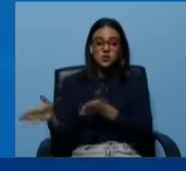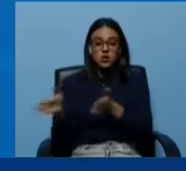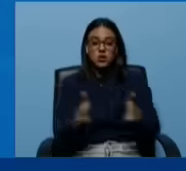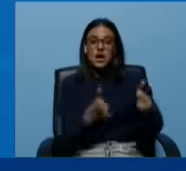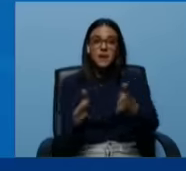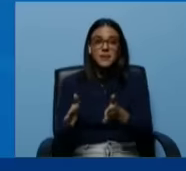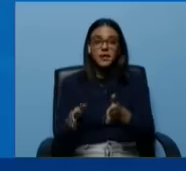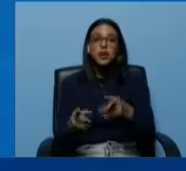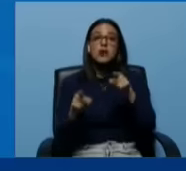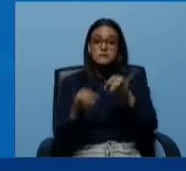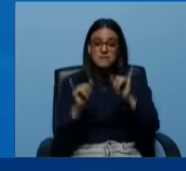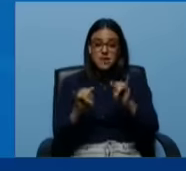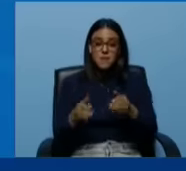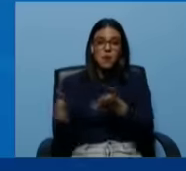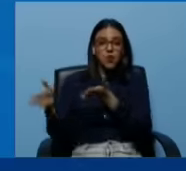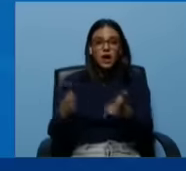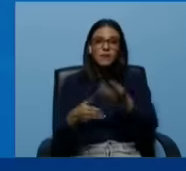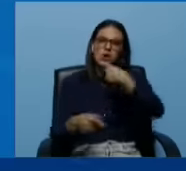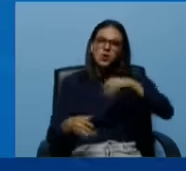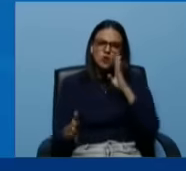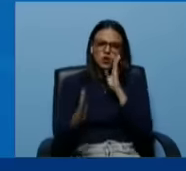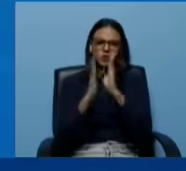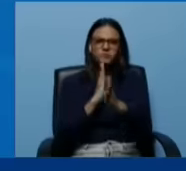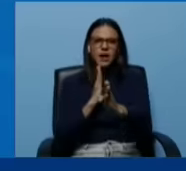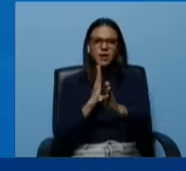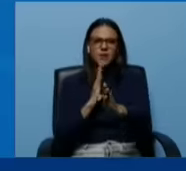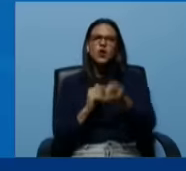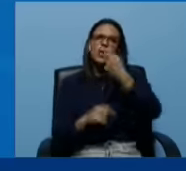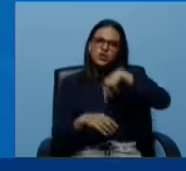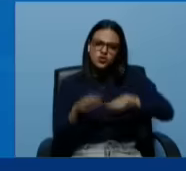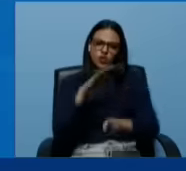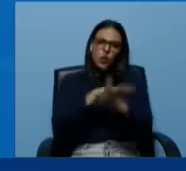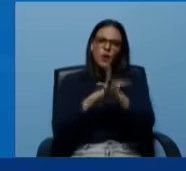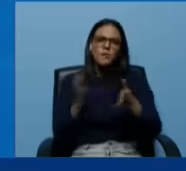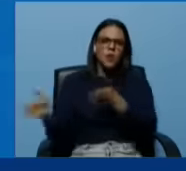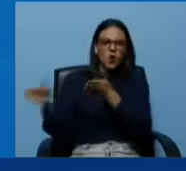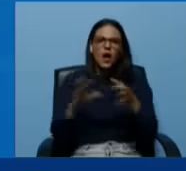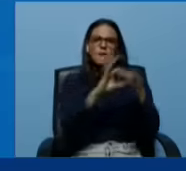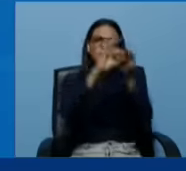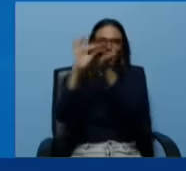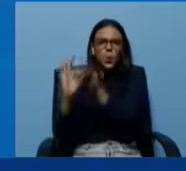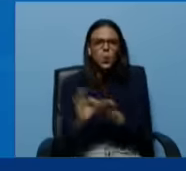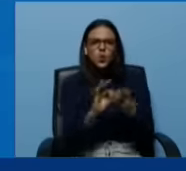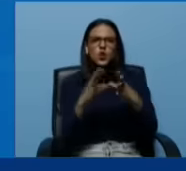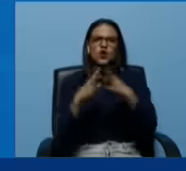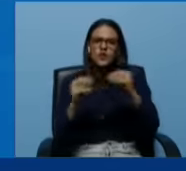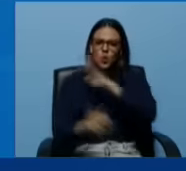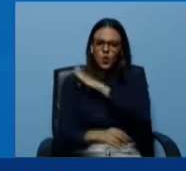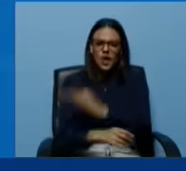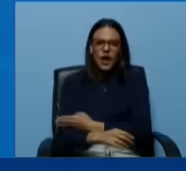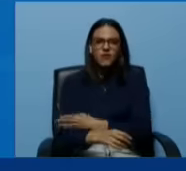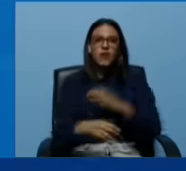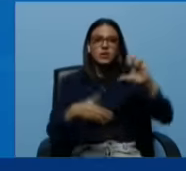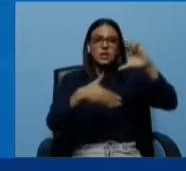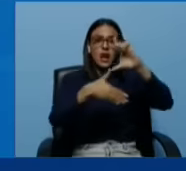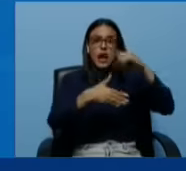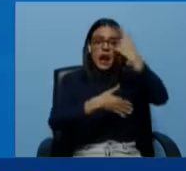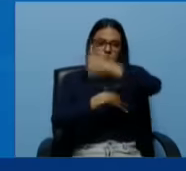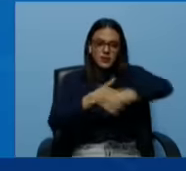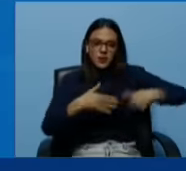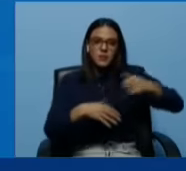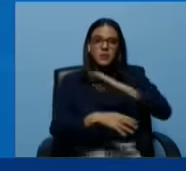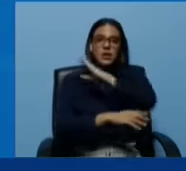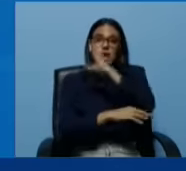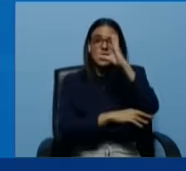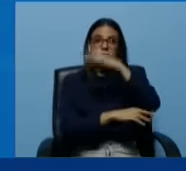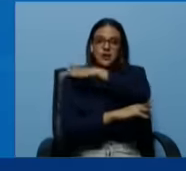por ese camino vamos, y vamos por el camino de la unión de todas las fuerzas de América Latina y el Caribe.